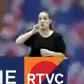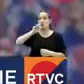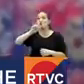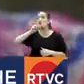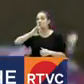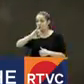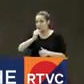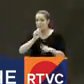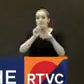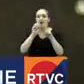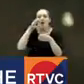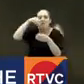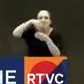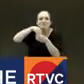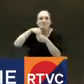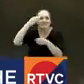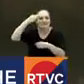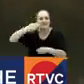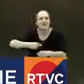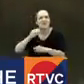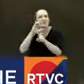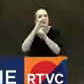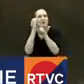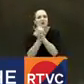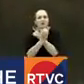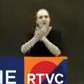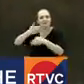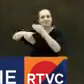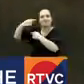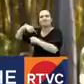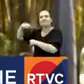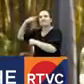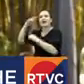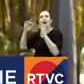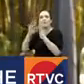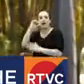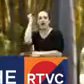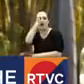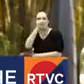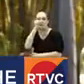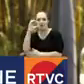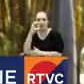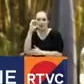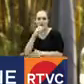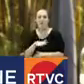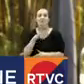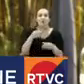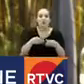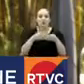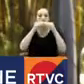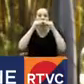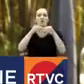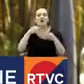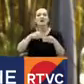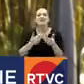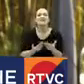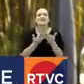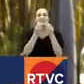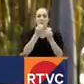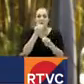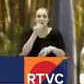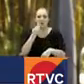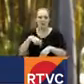trae consigo la historia, la cultura y los saberes de la medicina afrocolombiana. El biche sirve para los mordeduras de